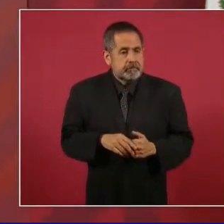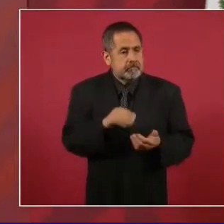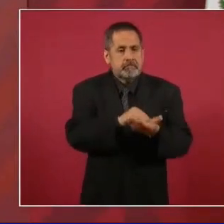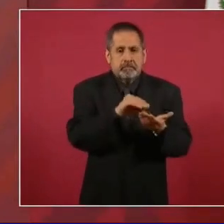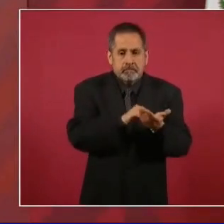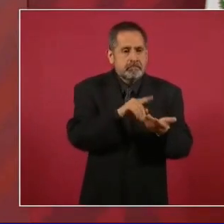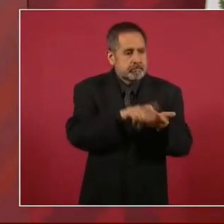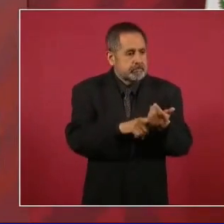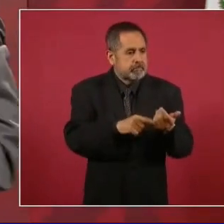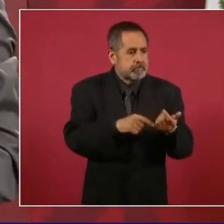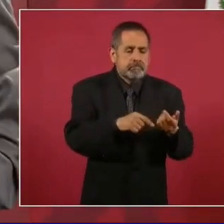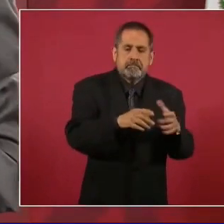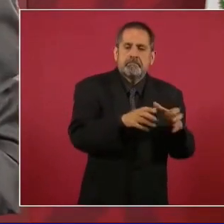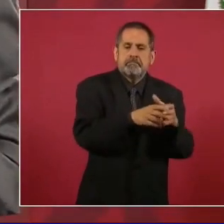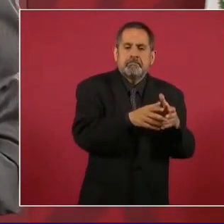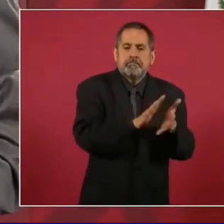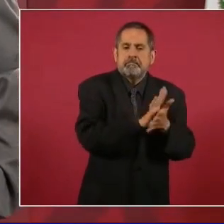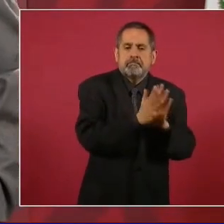continúa ahí